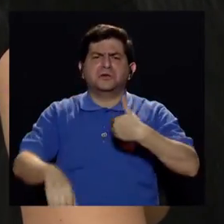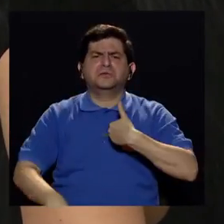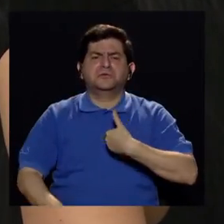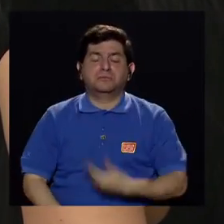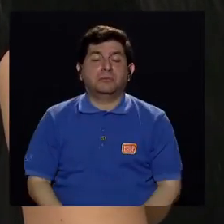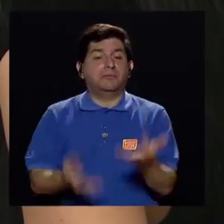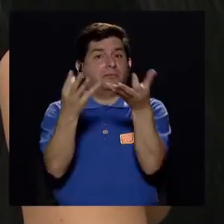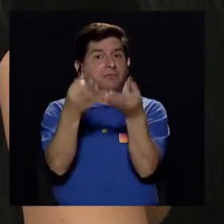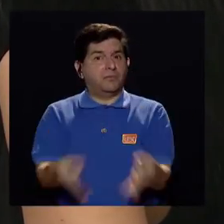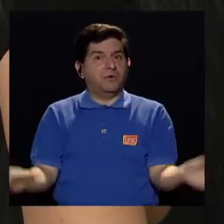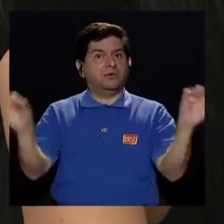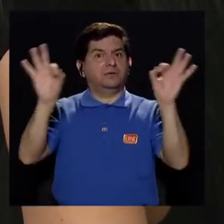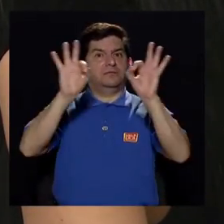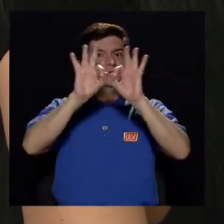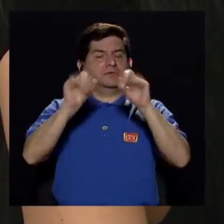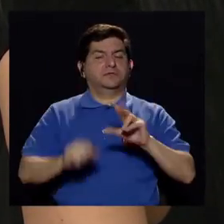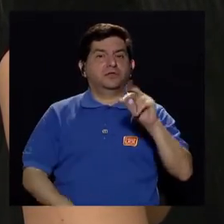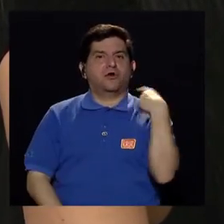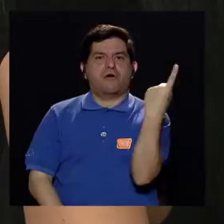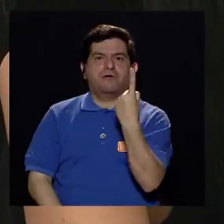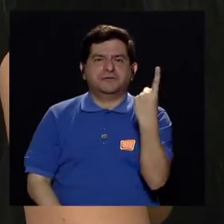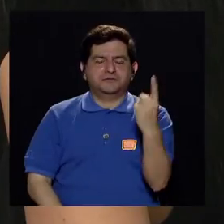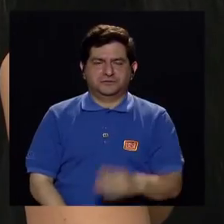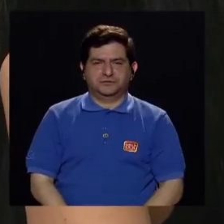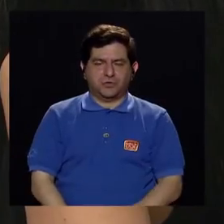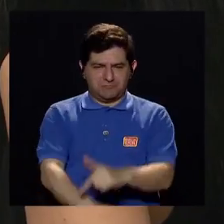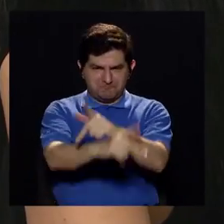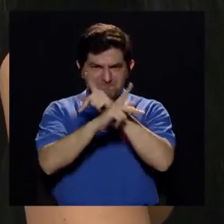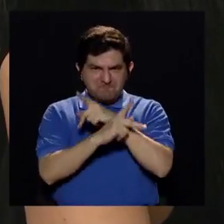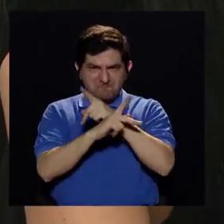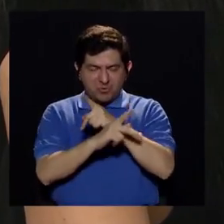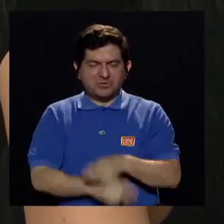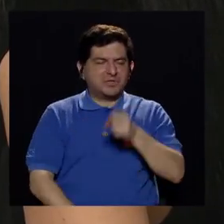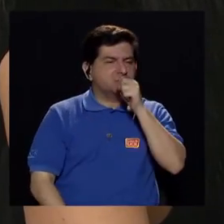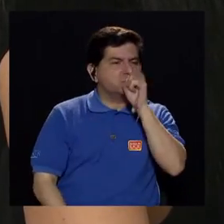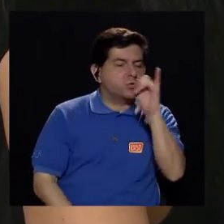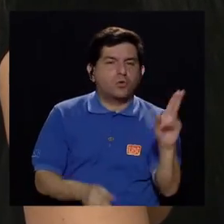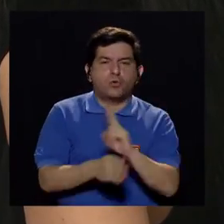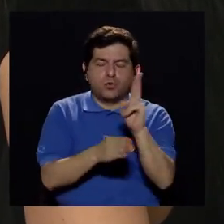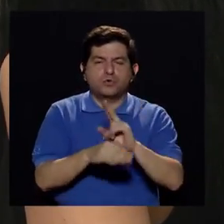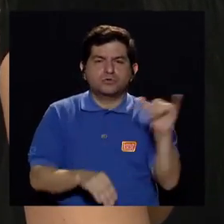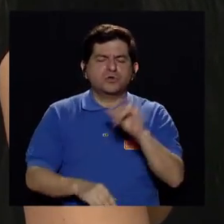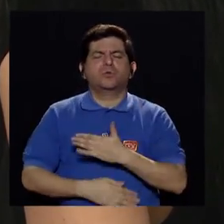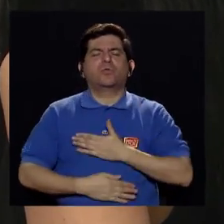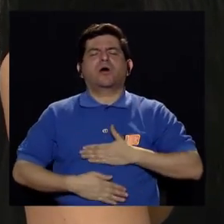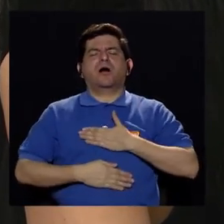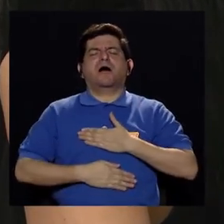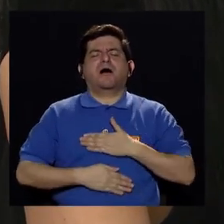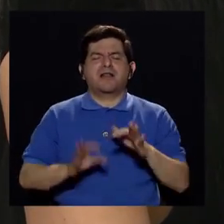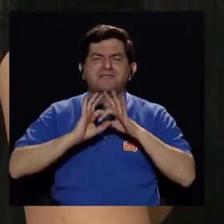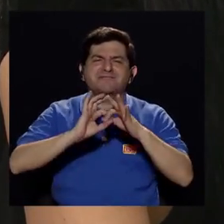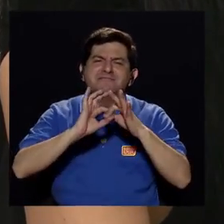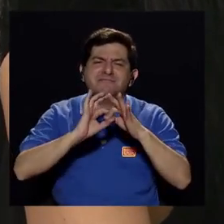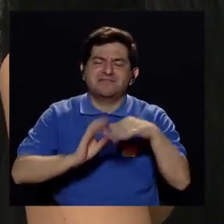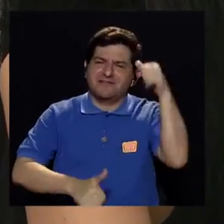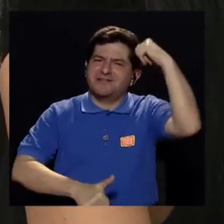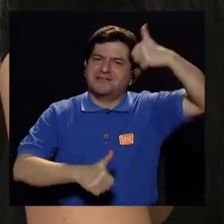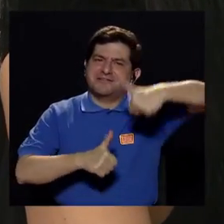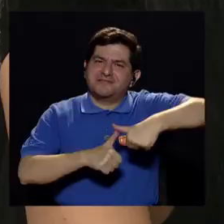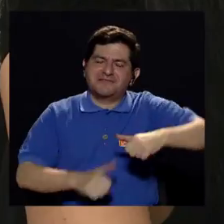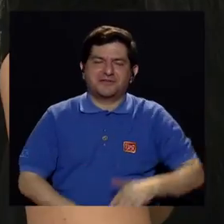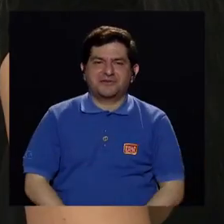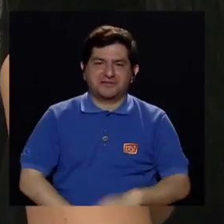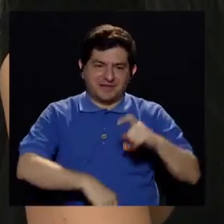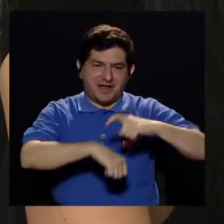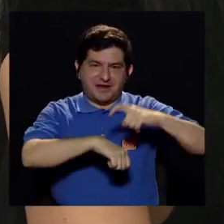muy importante no solamente la parte de protegerse con preservativo, también disfrutar la sexualidad. Vemos, recordemos que en lo que es la etapa